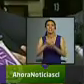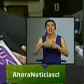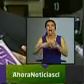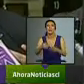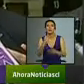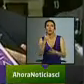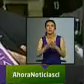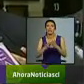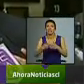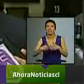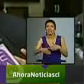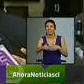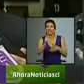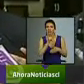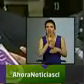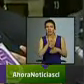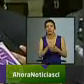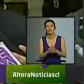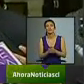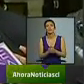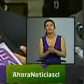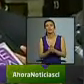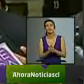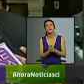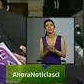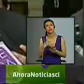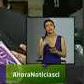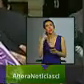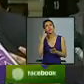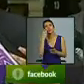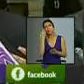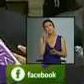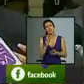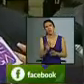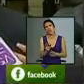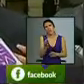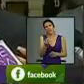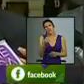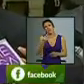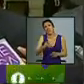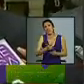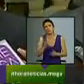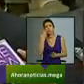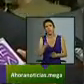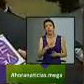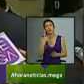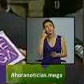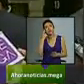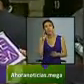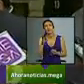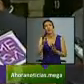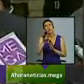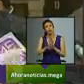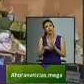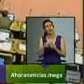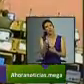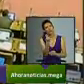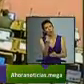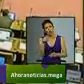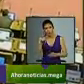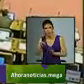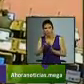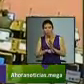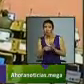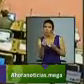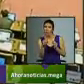que queda de legislatura. Nos parece una muy mala decisión. Mala decisión porque se trata de buenos proyectos y este era uno de ellos. La